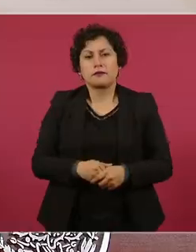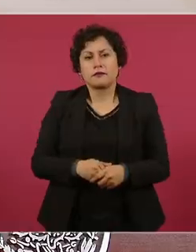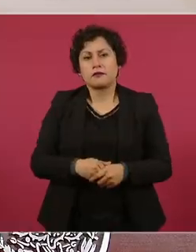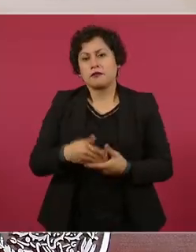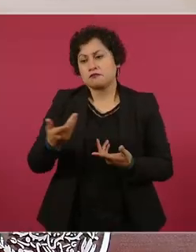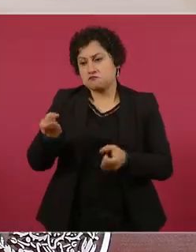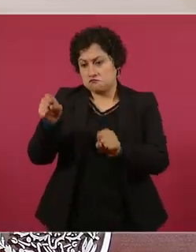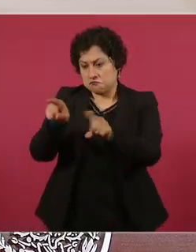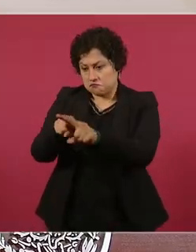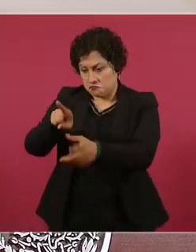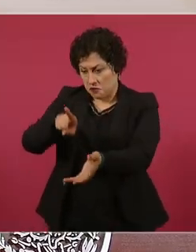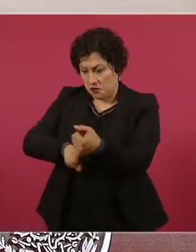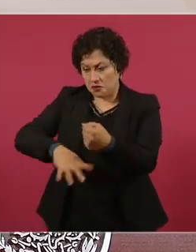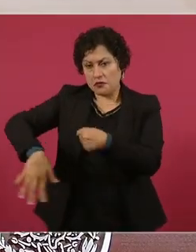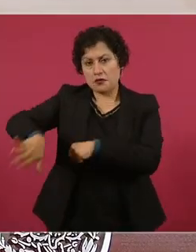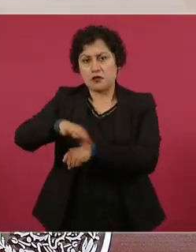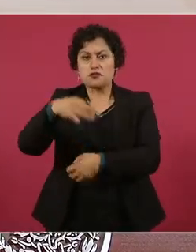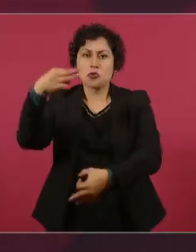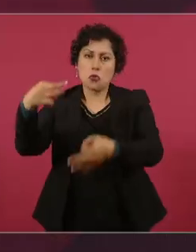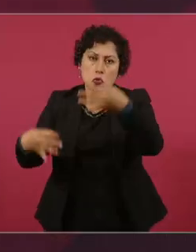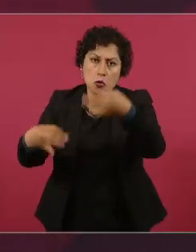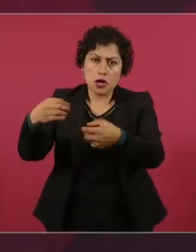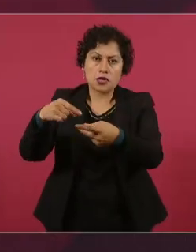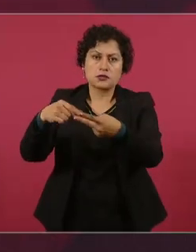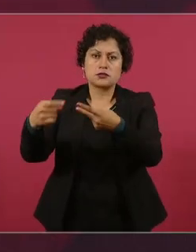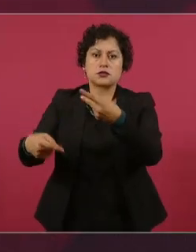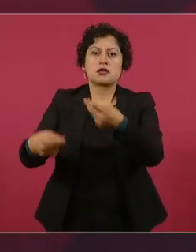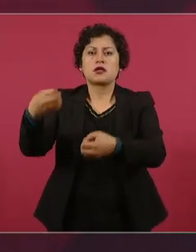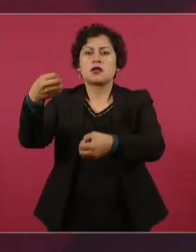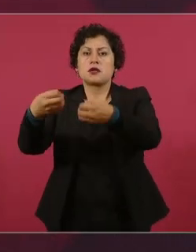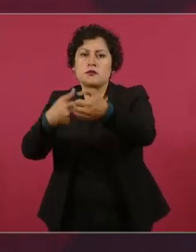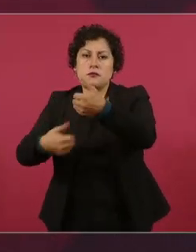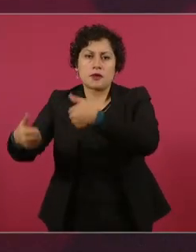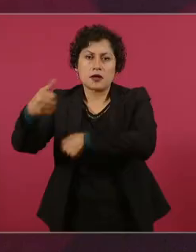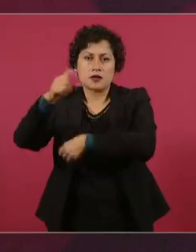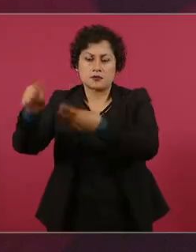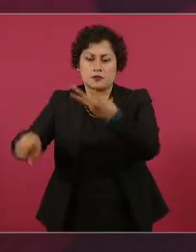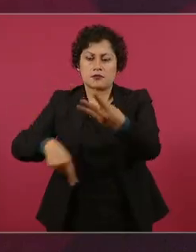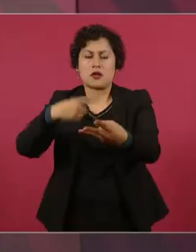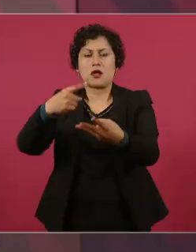jueces, magistrados, ministros, sí, no, pero es que, a ver,